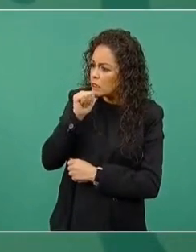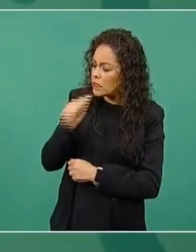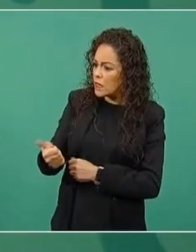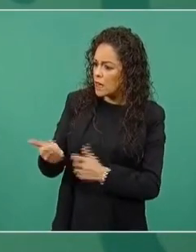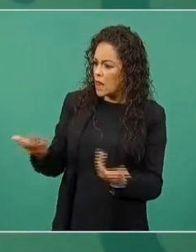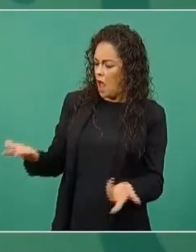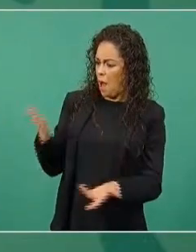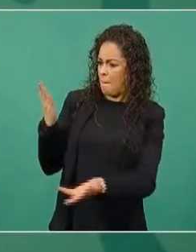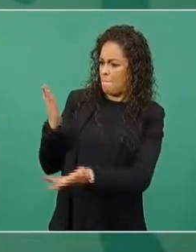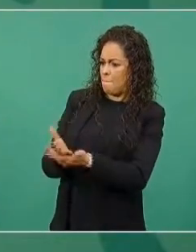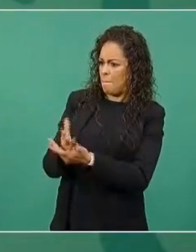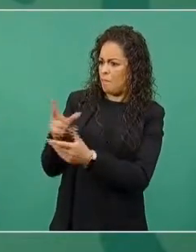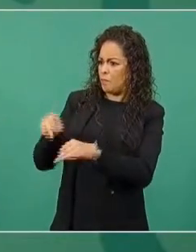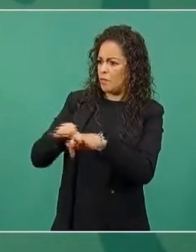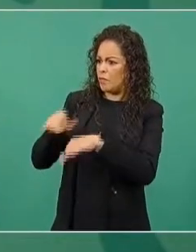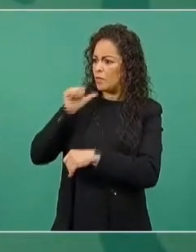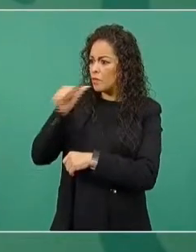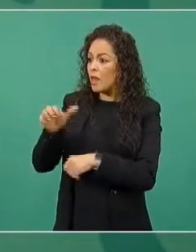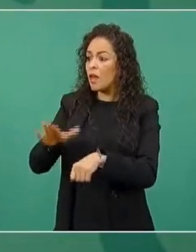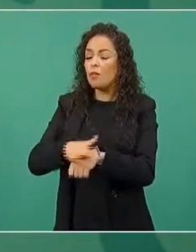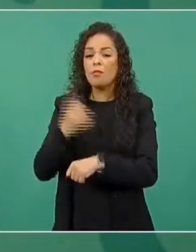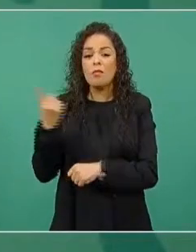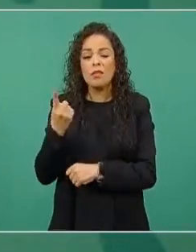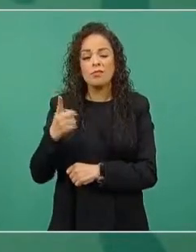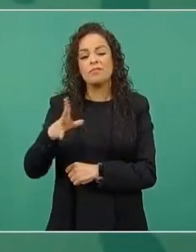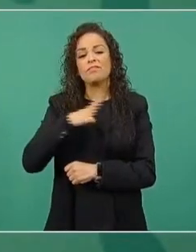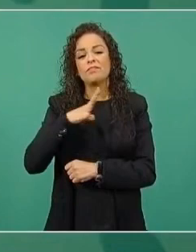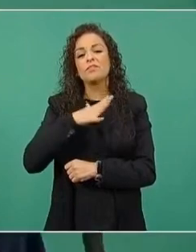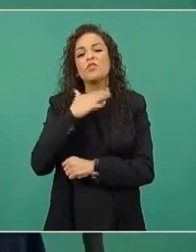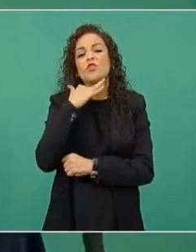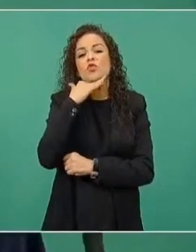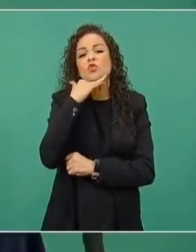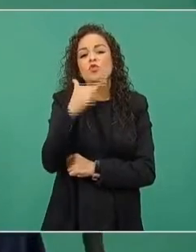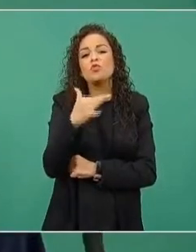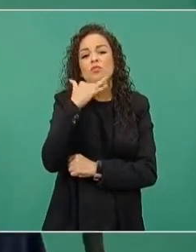estuvo envuelta en los problemas de corrupción de Odebrecht.